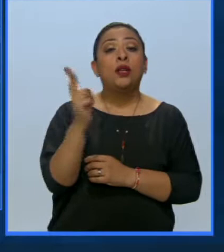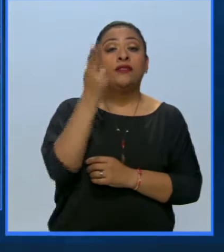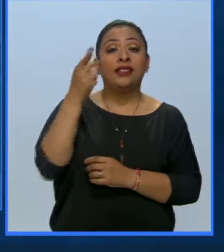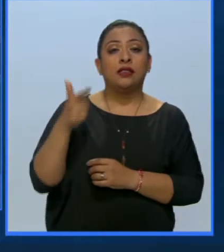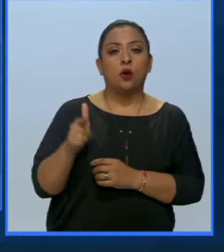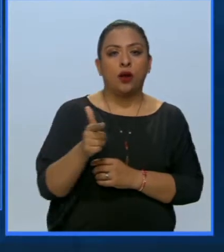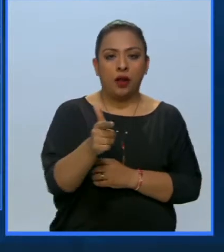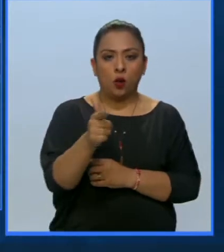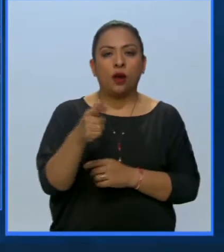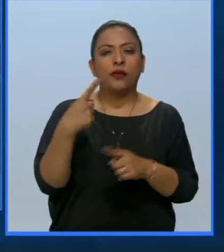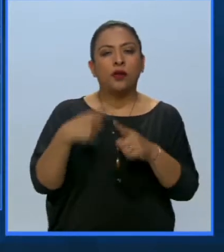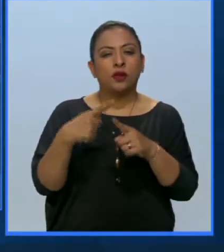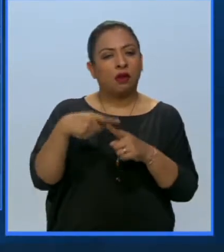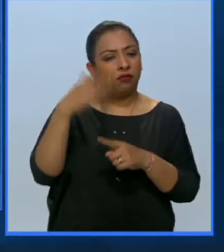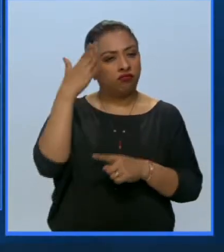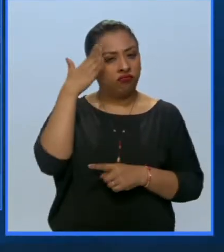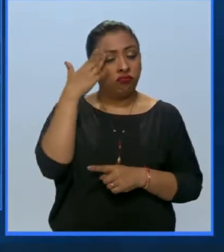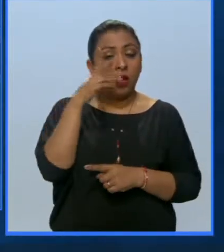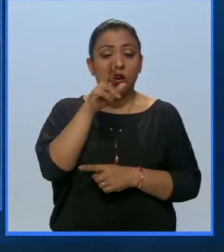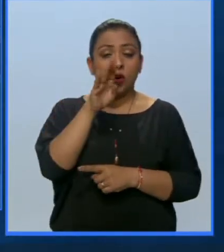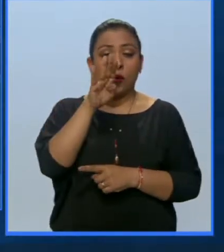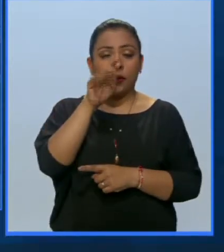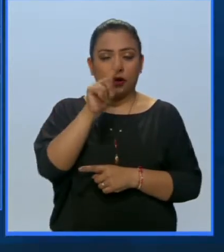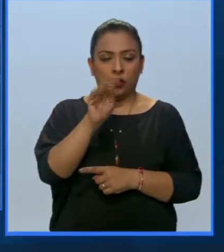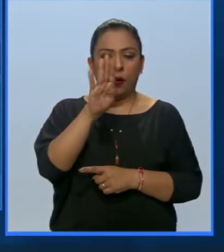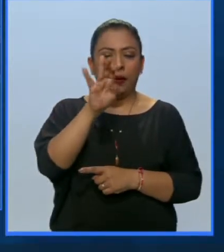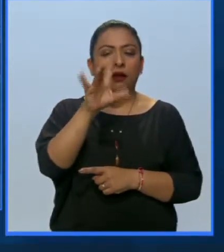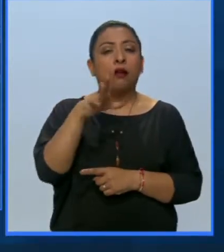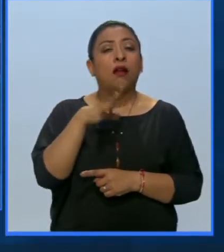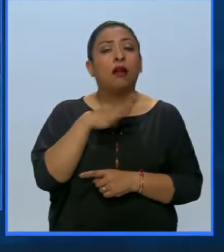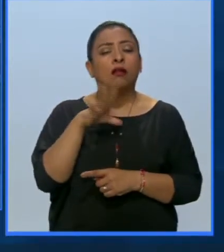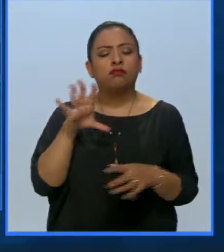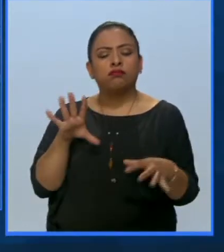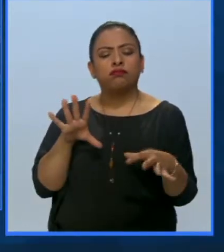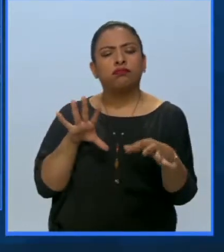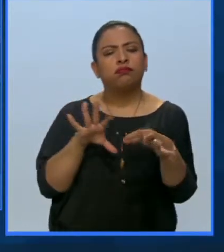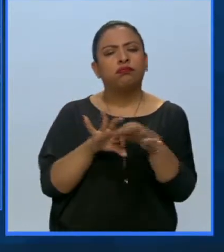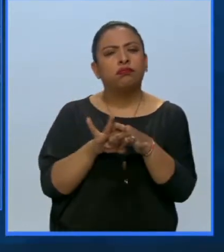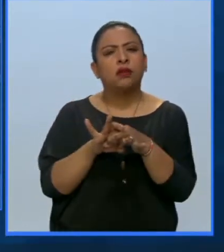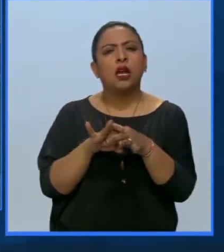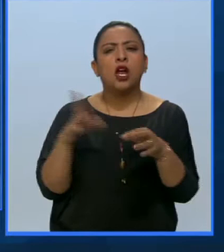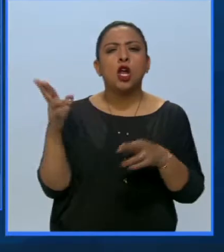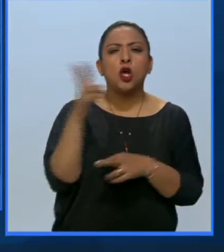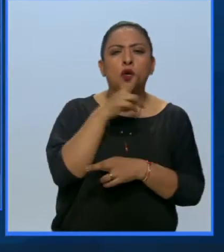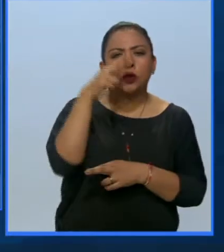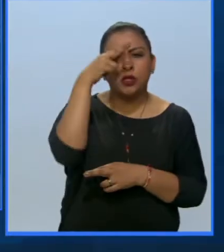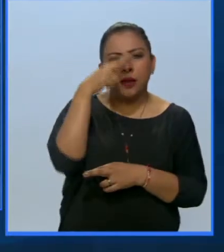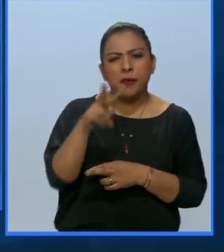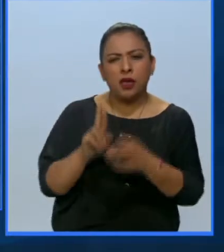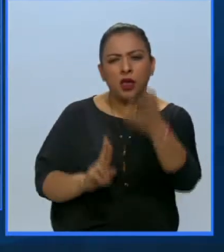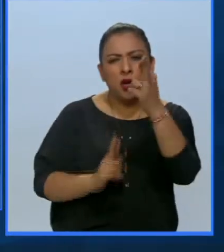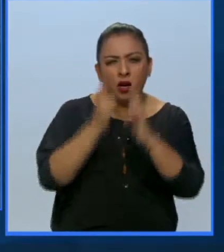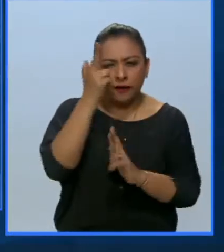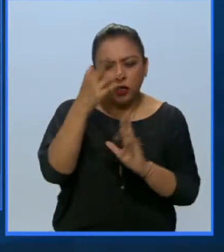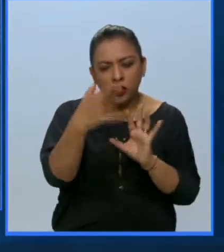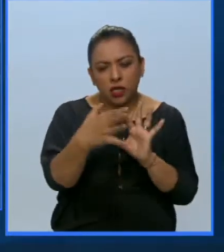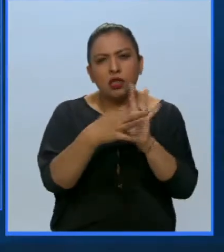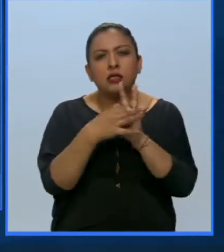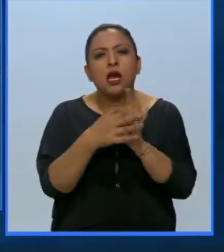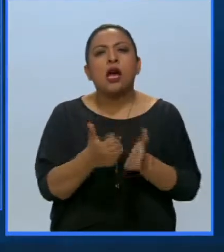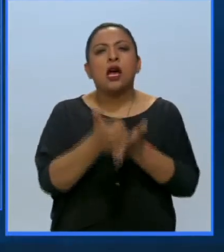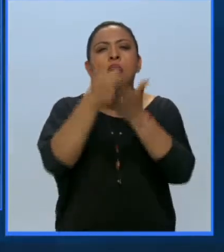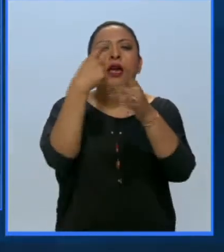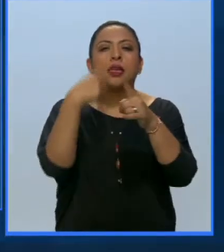por Roberto Beltrán, quien logró con este programa que van a escuchar una conexión entre Rusia y México y sus revoluciones a través de la